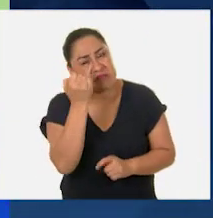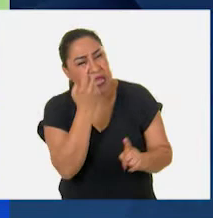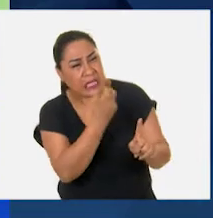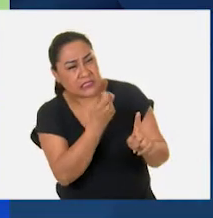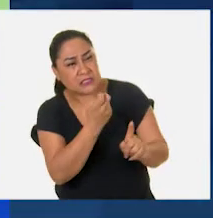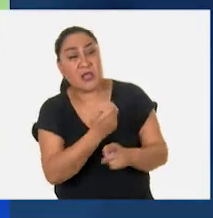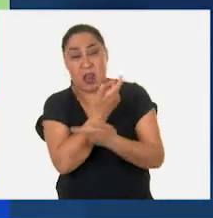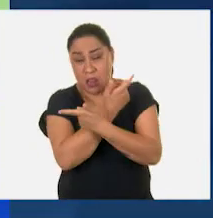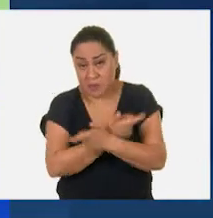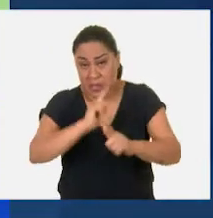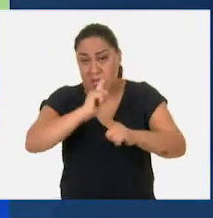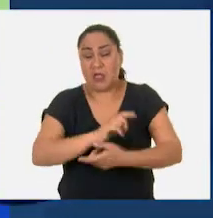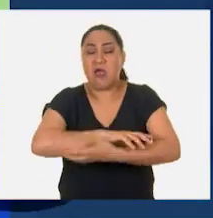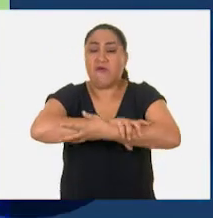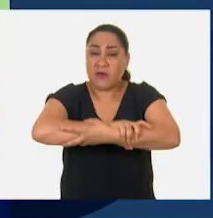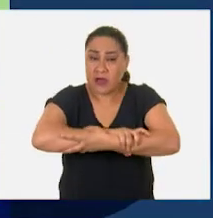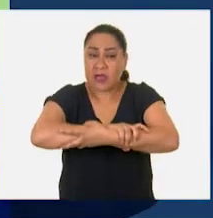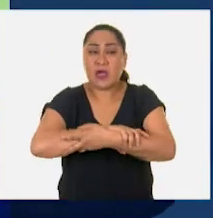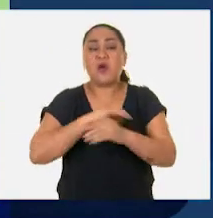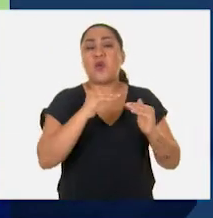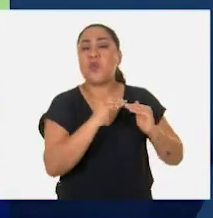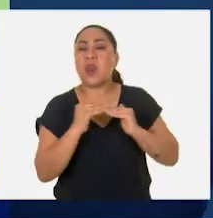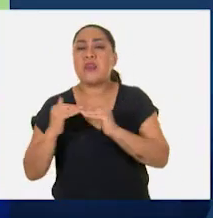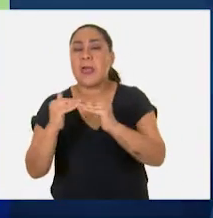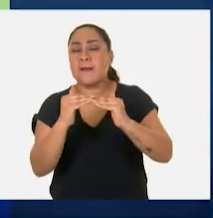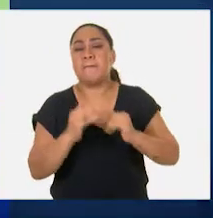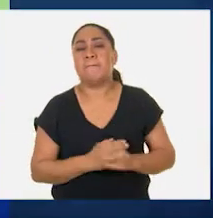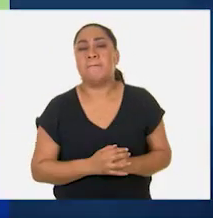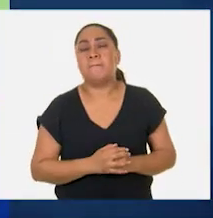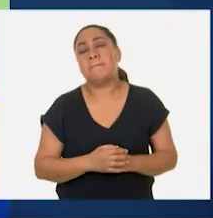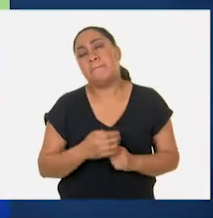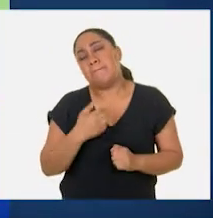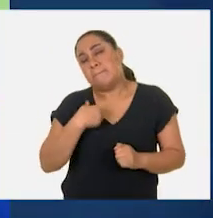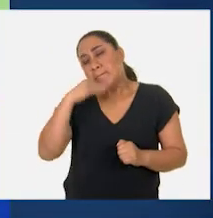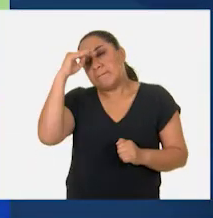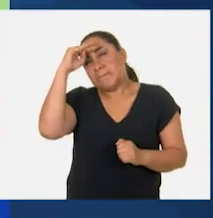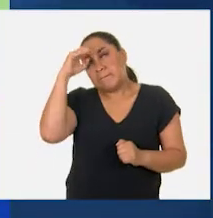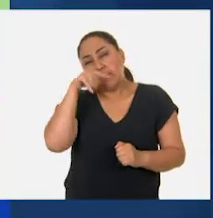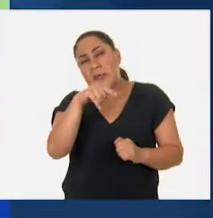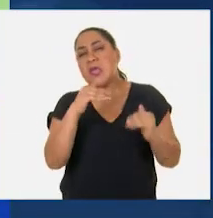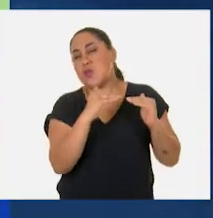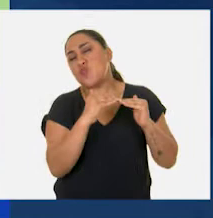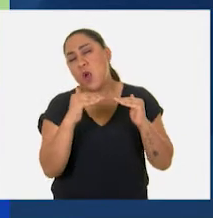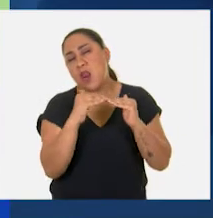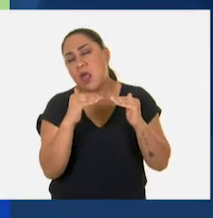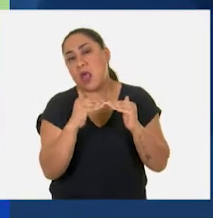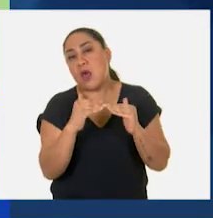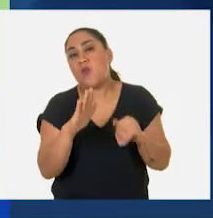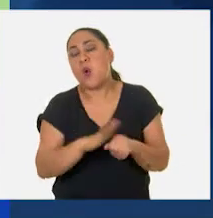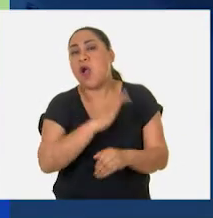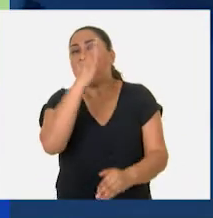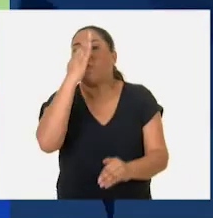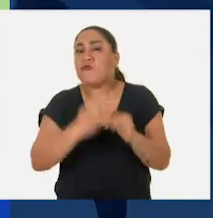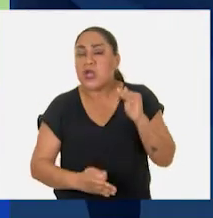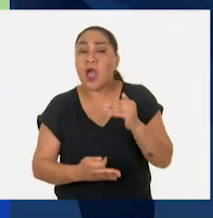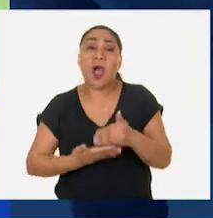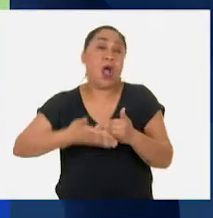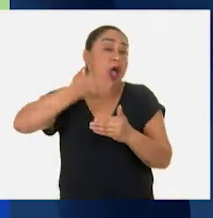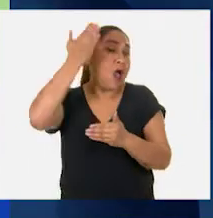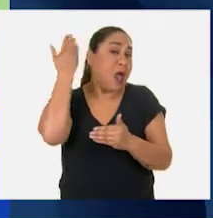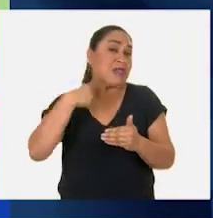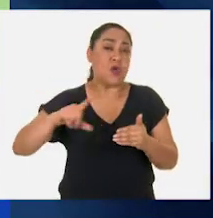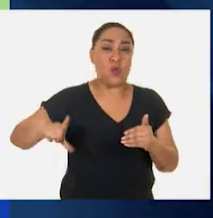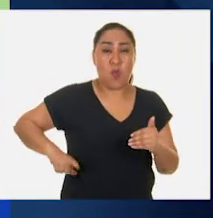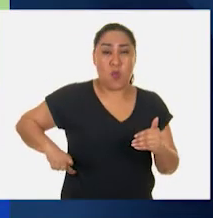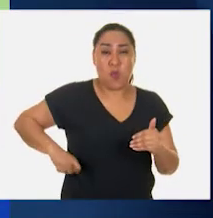igualdad? Me parece que puede ser igualdad, porque se logró que una mujer ocupara un cargo que antes solamente era